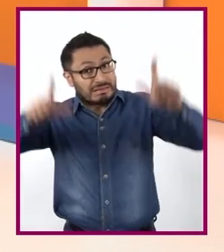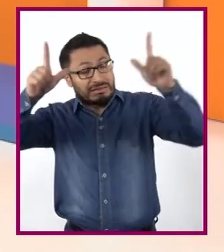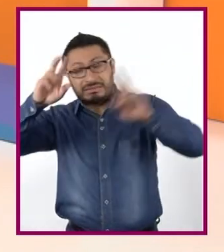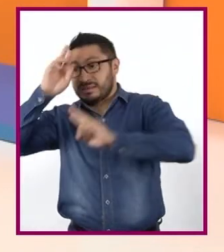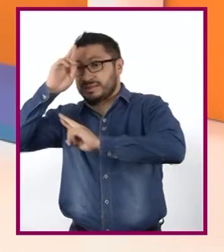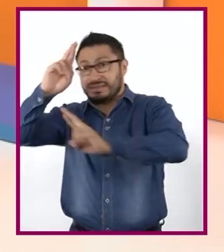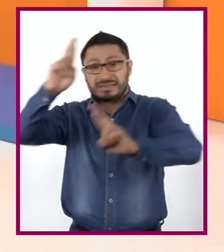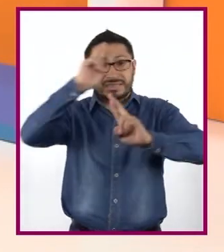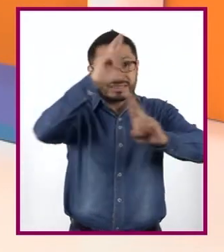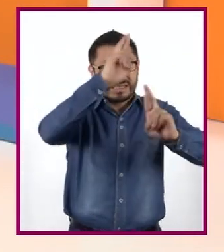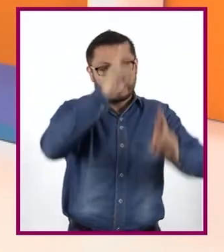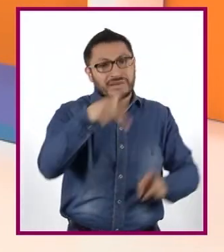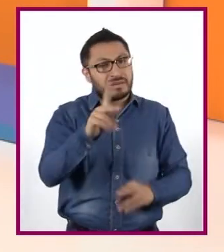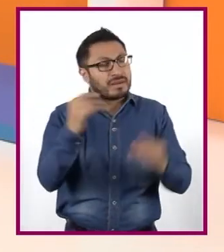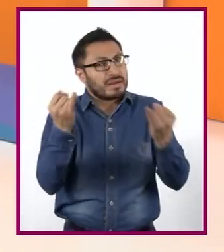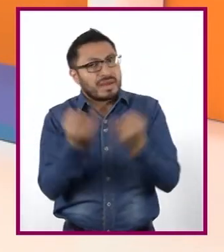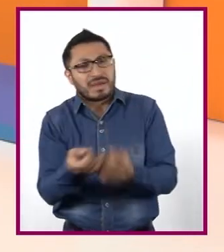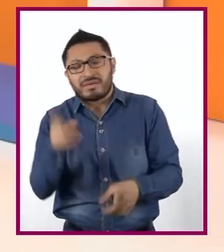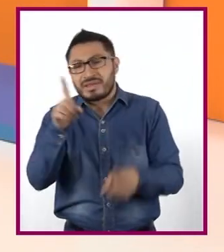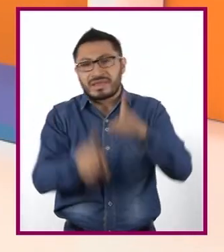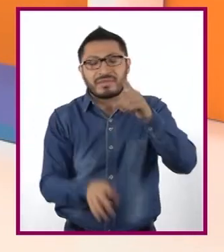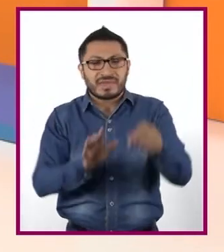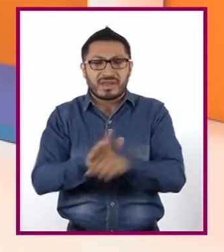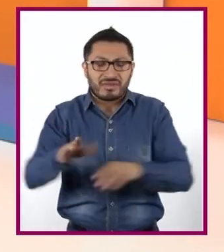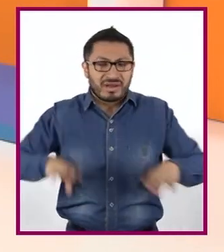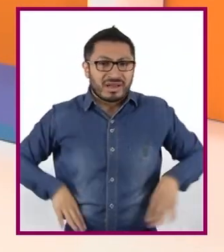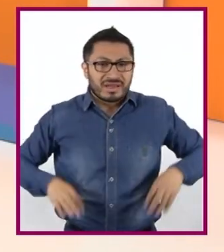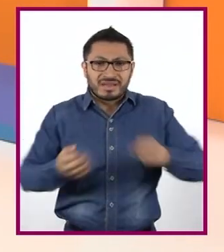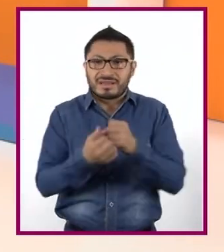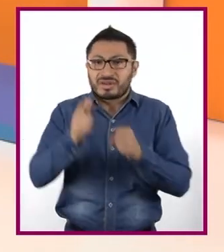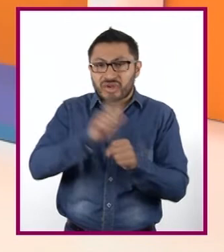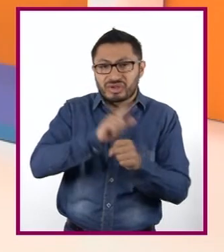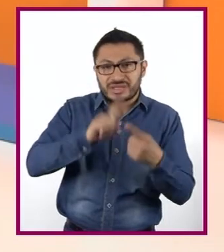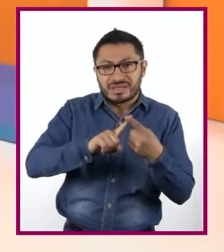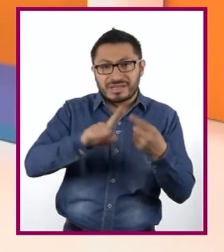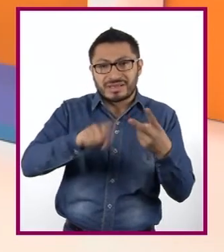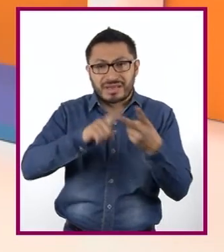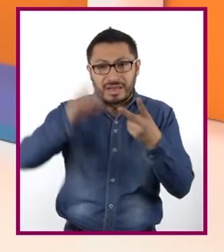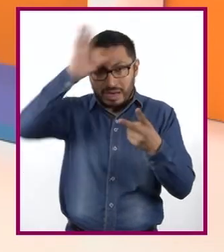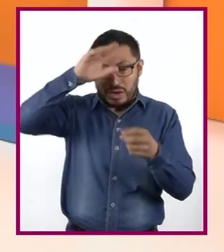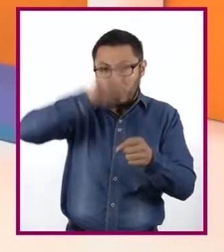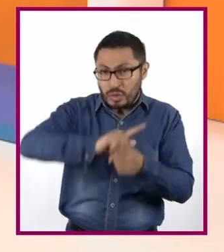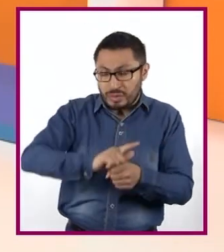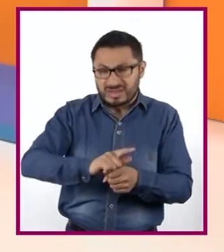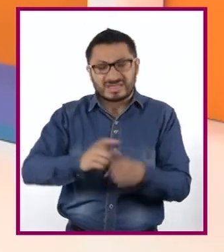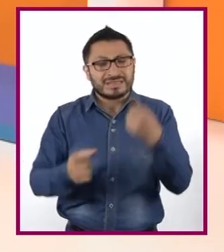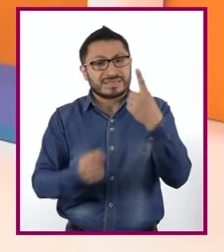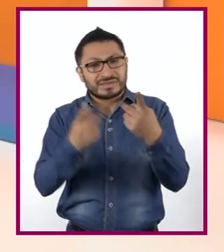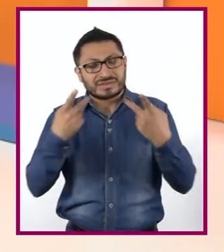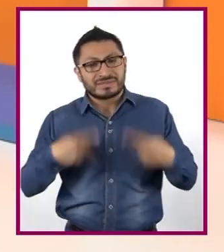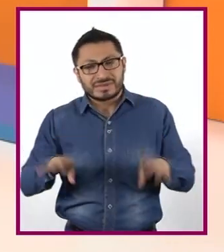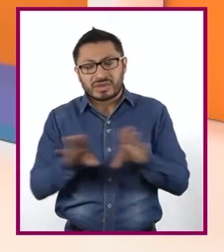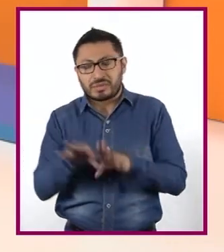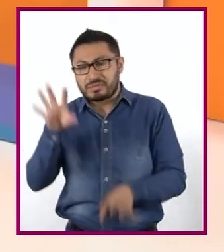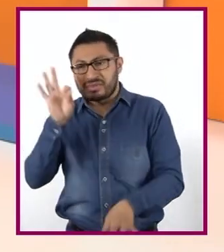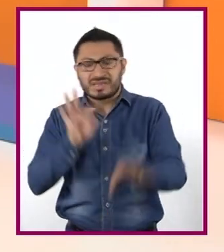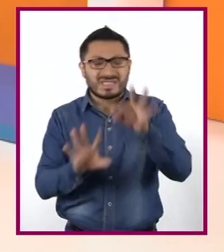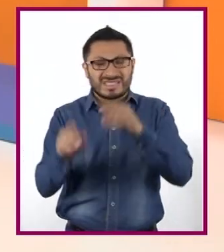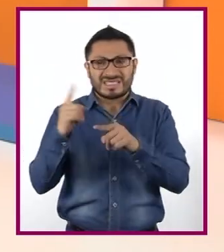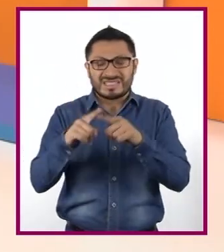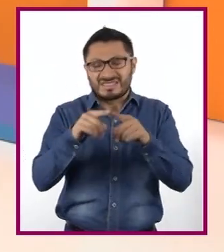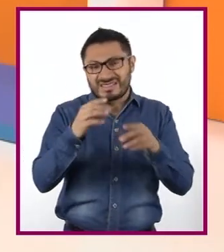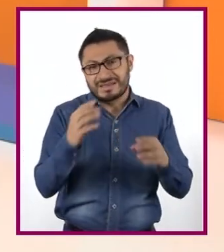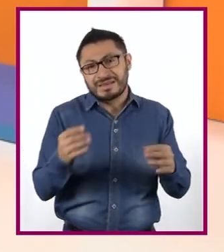también influye en las condiciones sociales o culturales. Hay quien pueda elegir entre diferentes clínicas. Otras